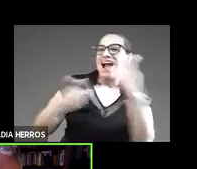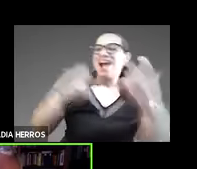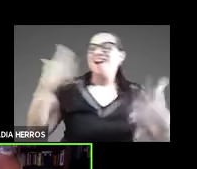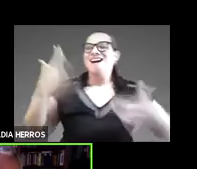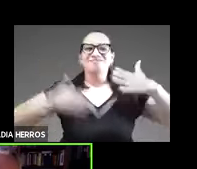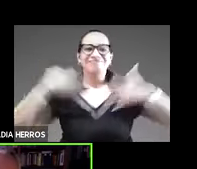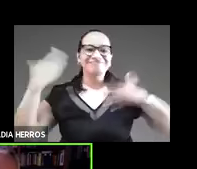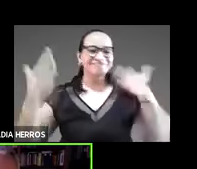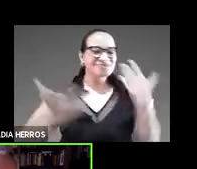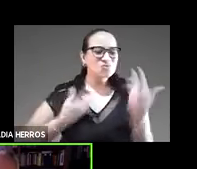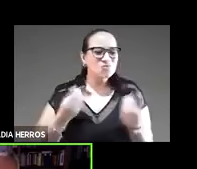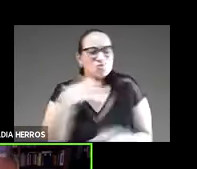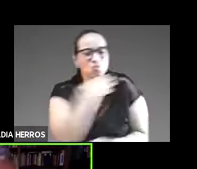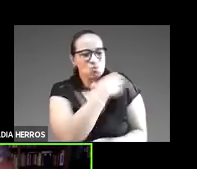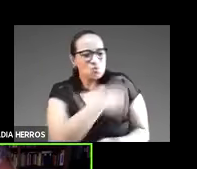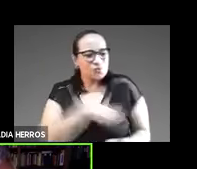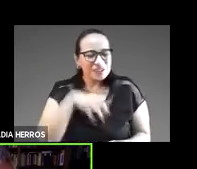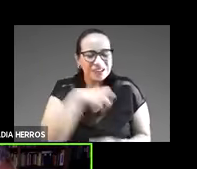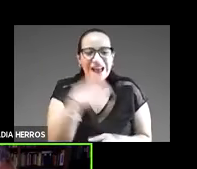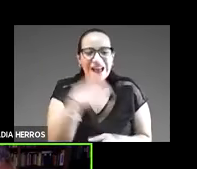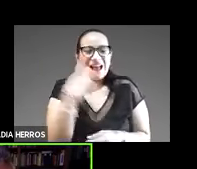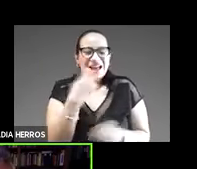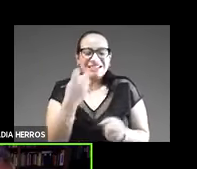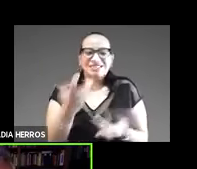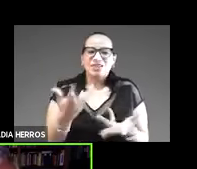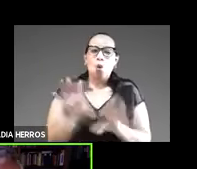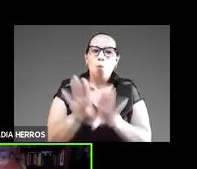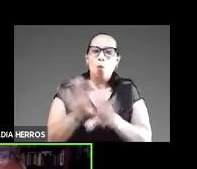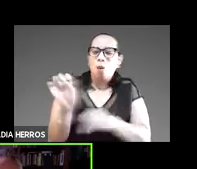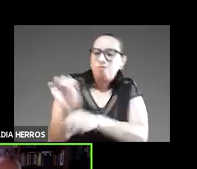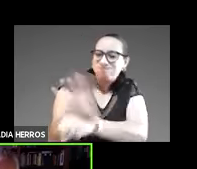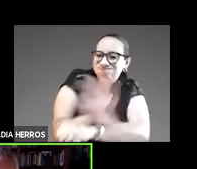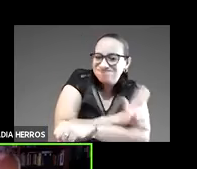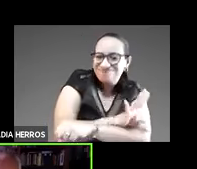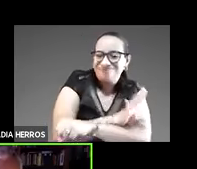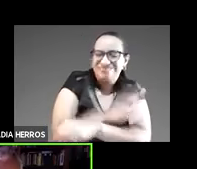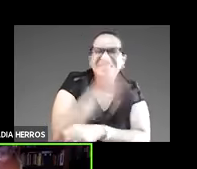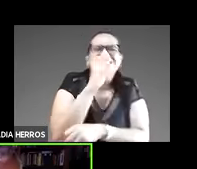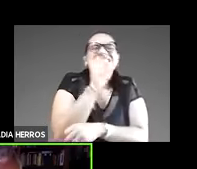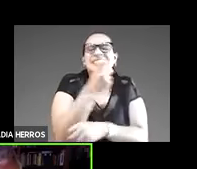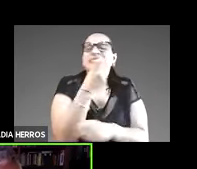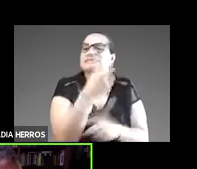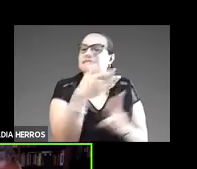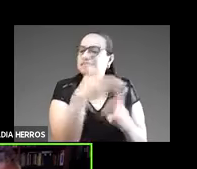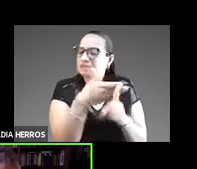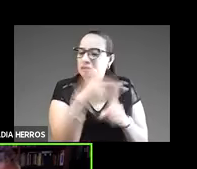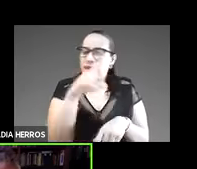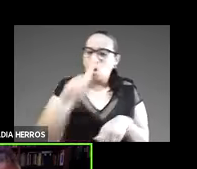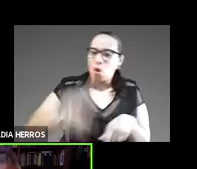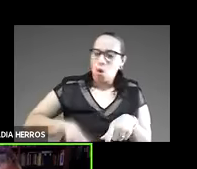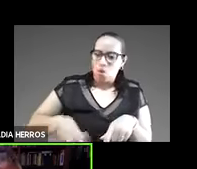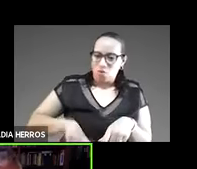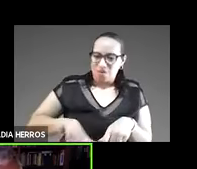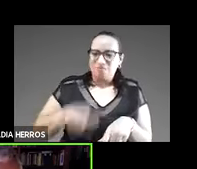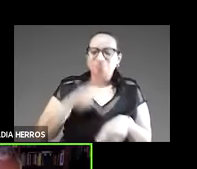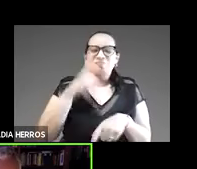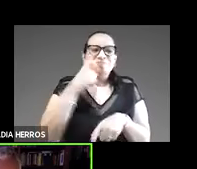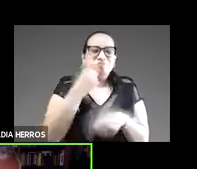y ¿no? ¿Qué tiene que ver esto con la gobernanza? O con lo que